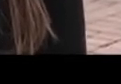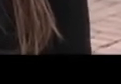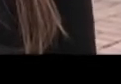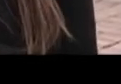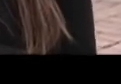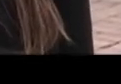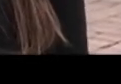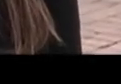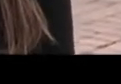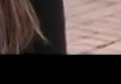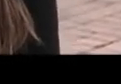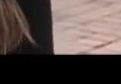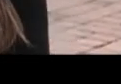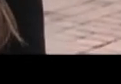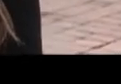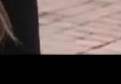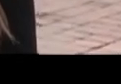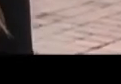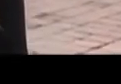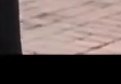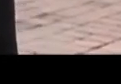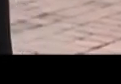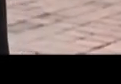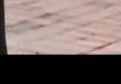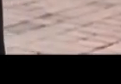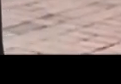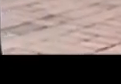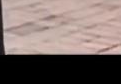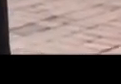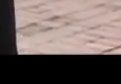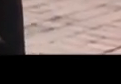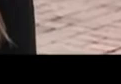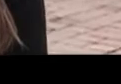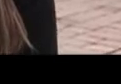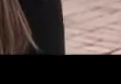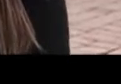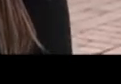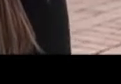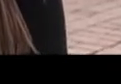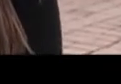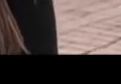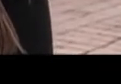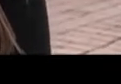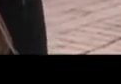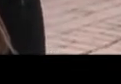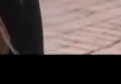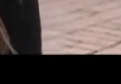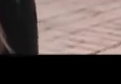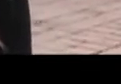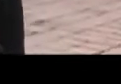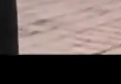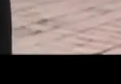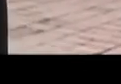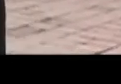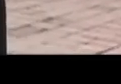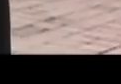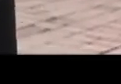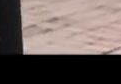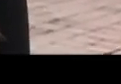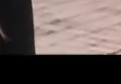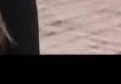del Libro del Instituto Politécnico Nacional. Esta feria que da inicio el día de hoy y estará hasta el domingo 9 de